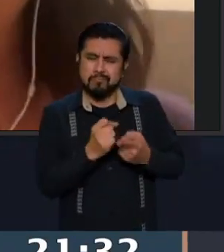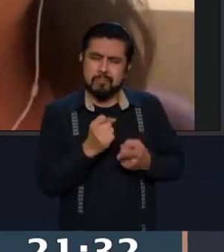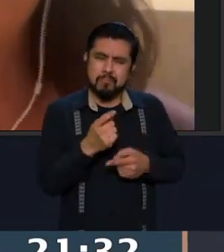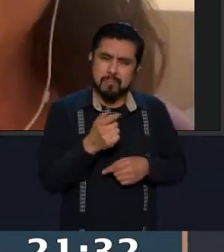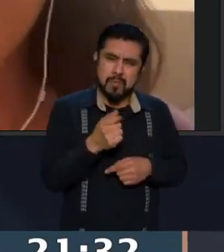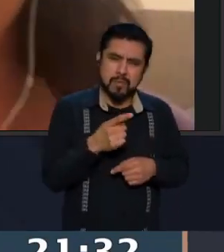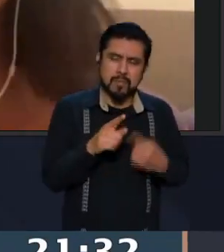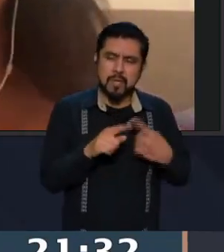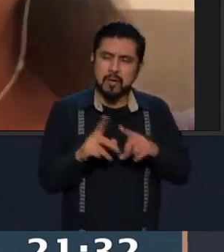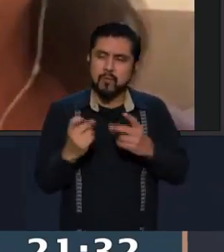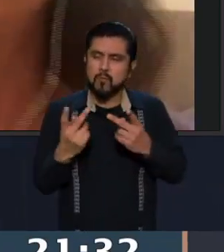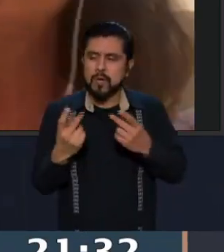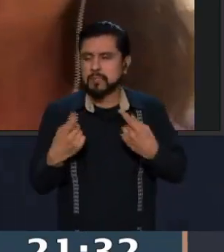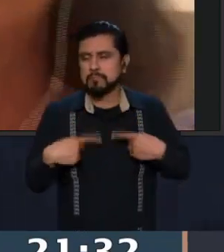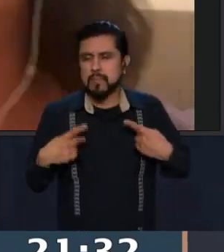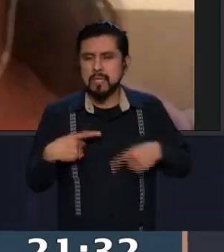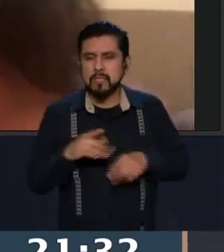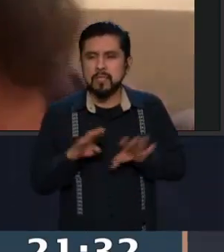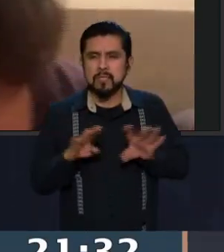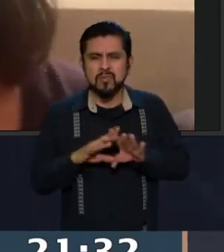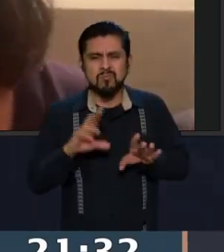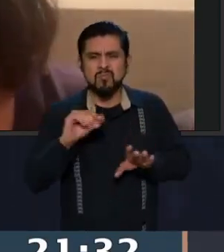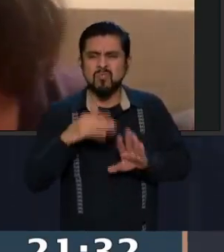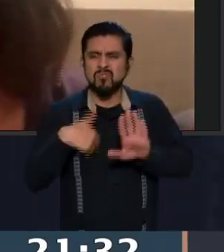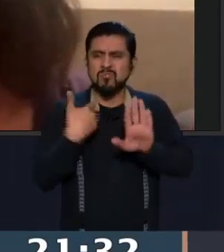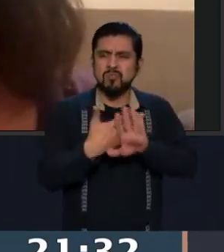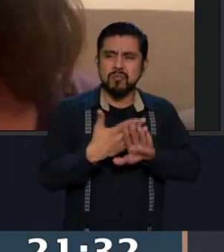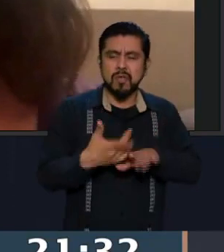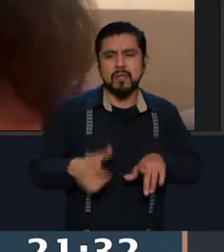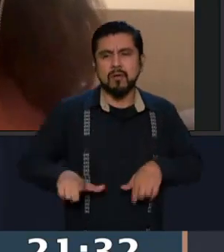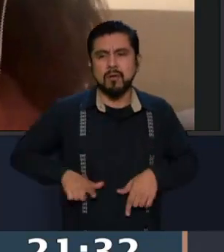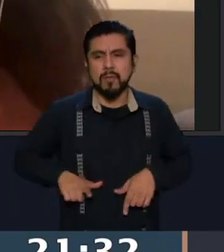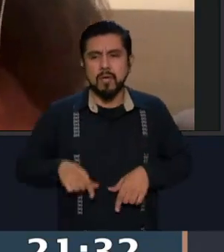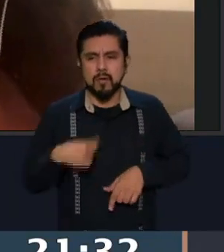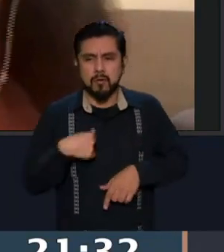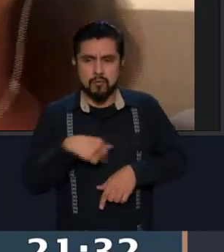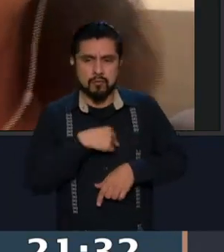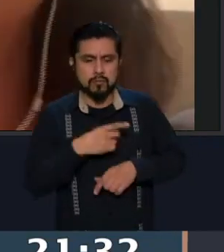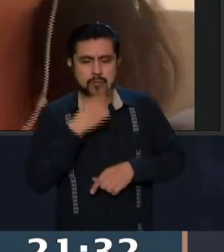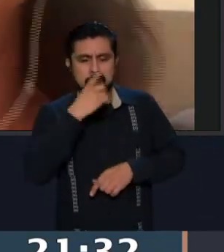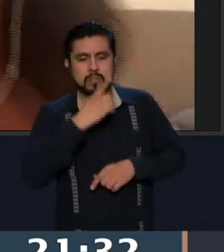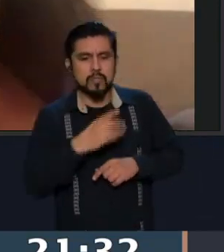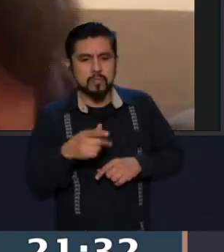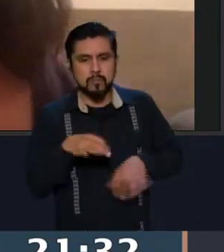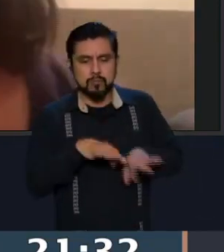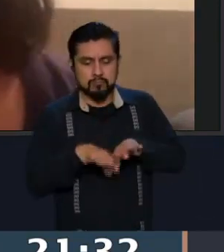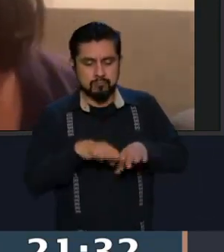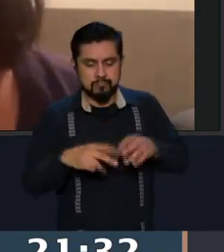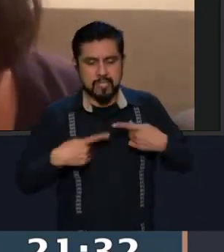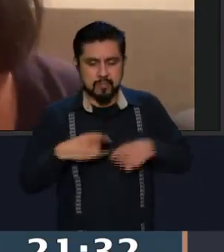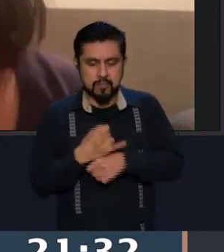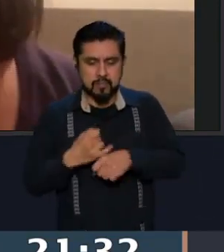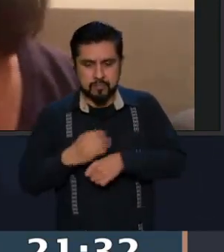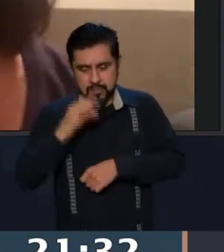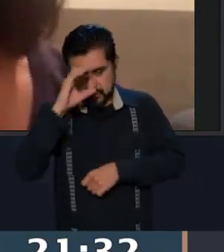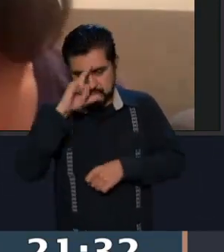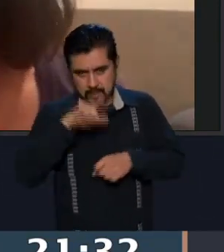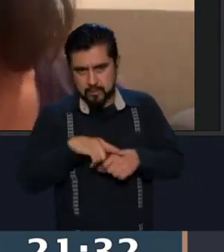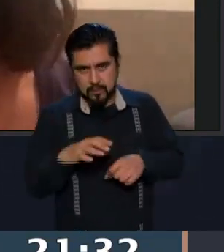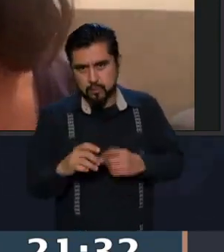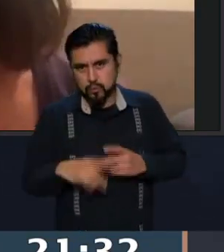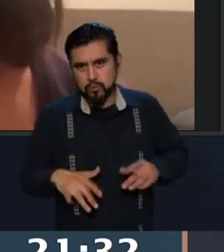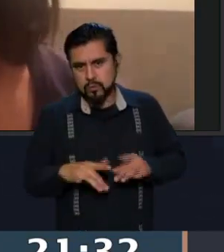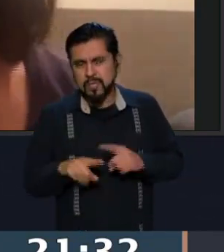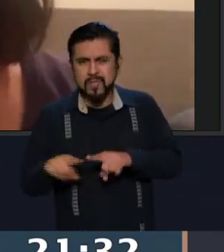entre los detractores, ¿no? Como lo decimos en ciencias sociales, bueno, las estadísticas también se pueden leer de